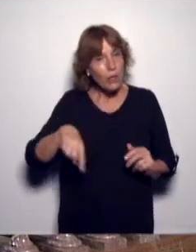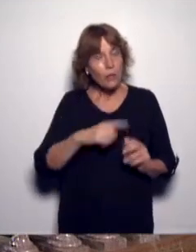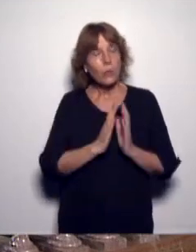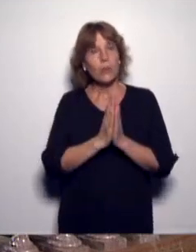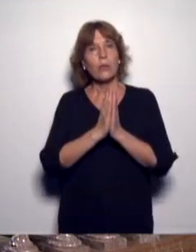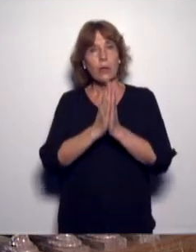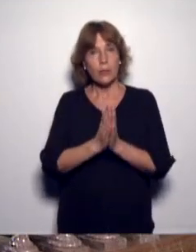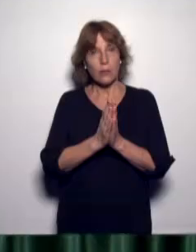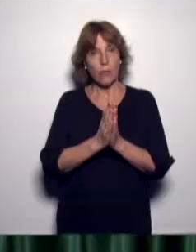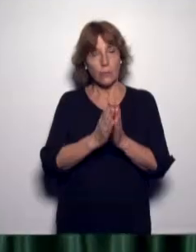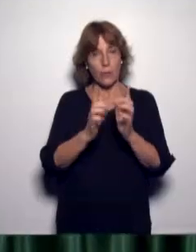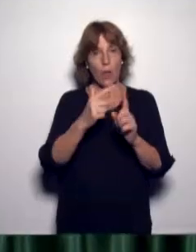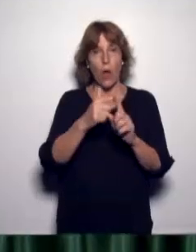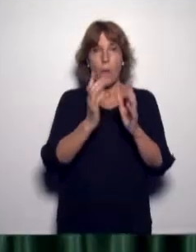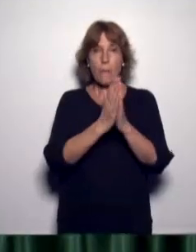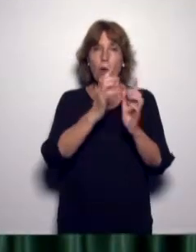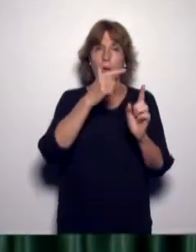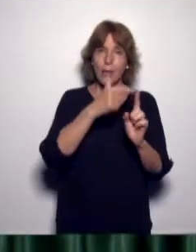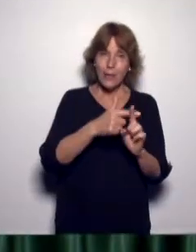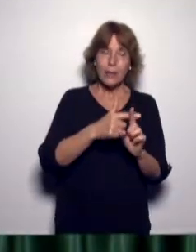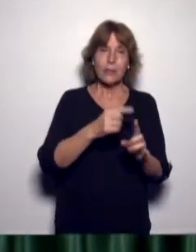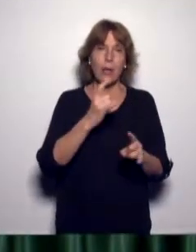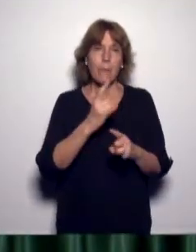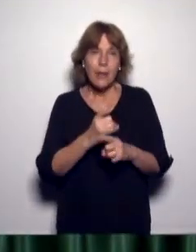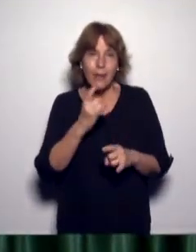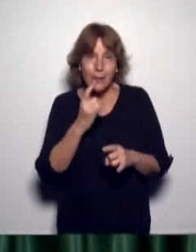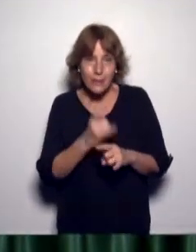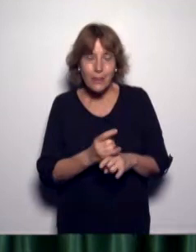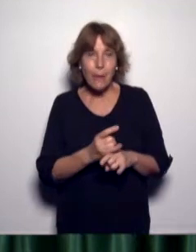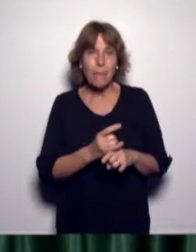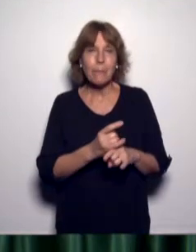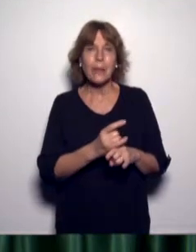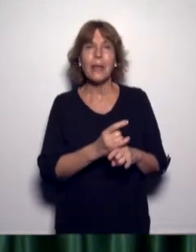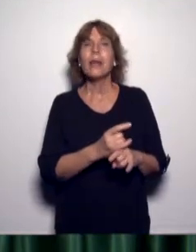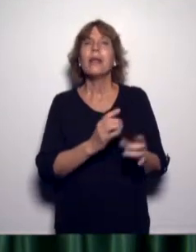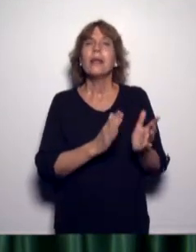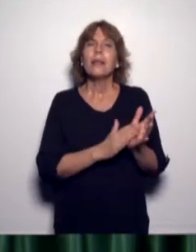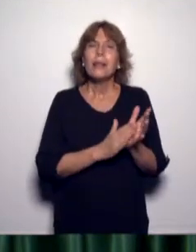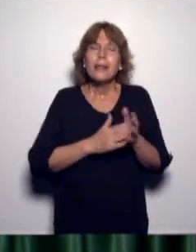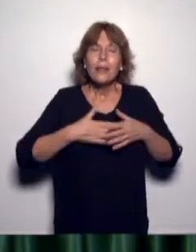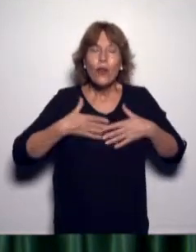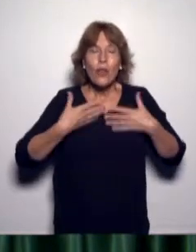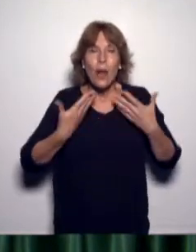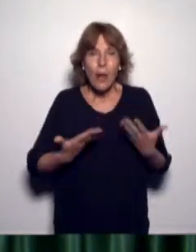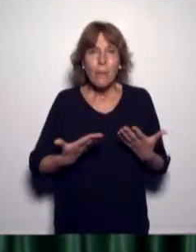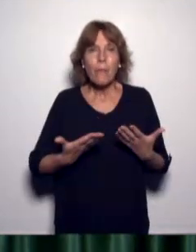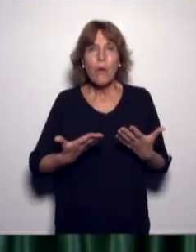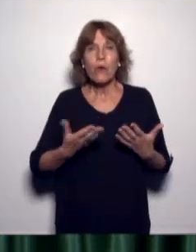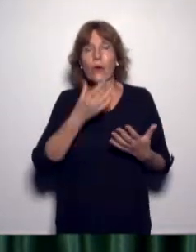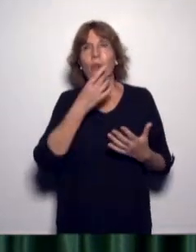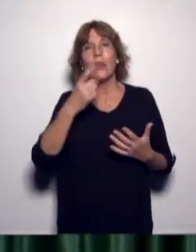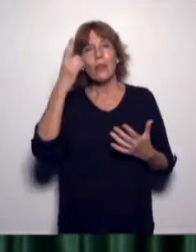oración. Por la Iglesia, para que siempre dé testimonio del amor de Dios, socorriendo a los carenciados